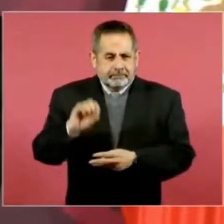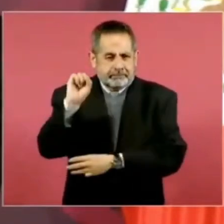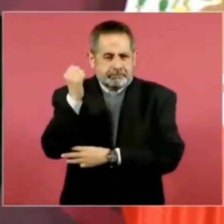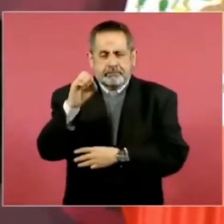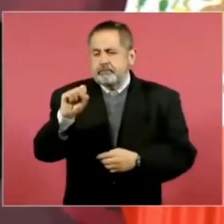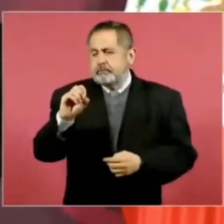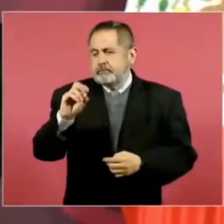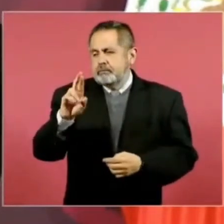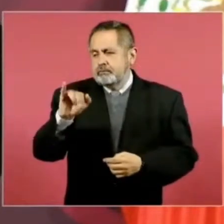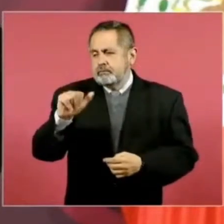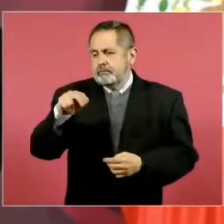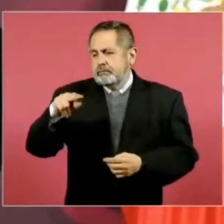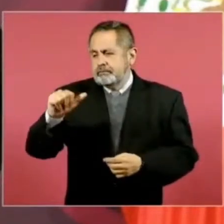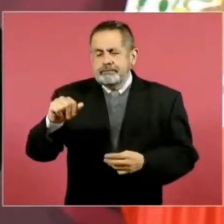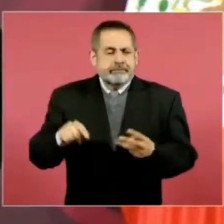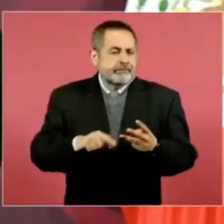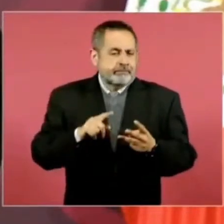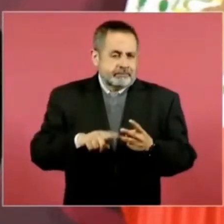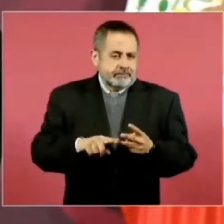Soriana